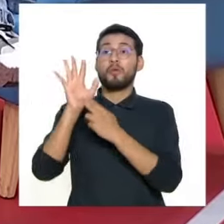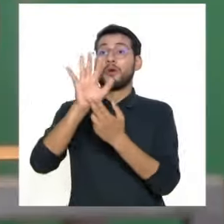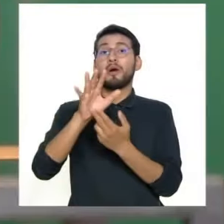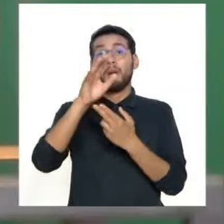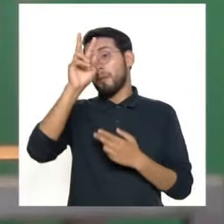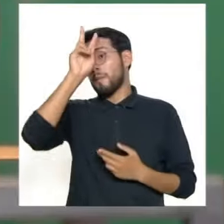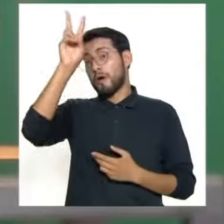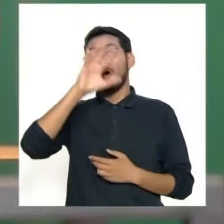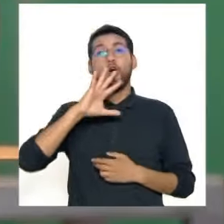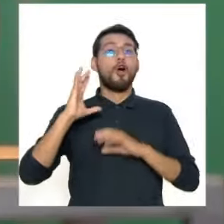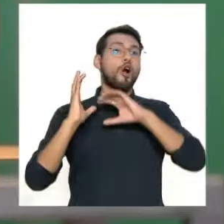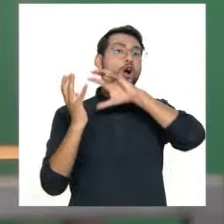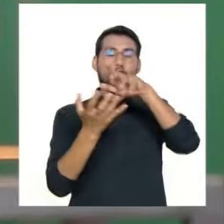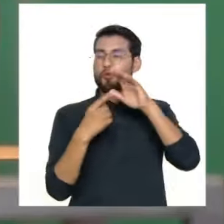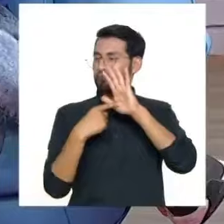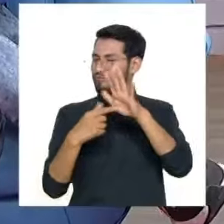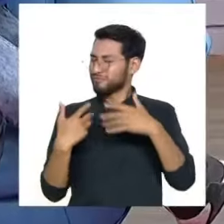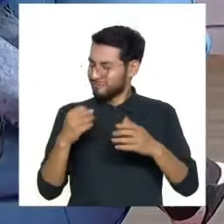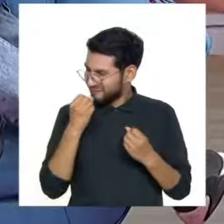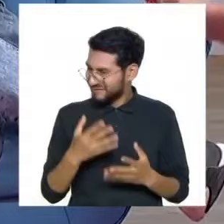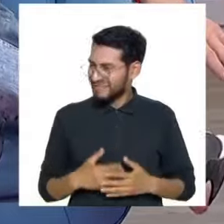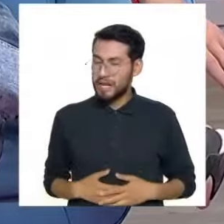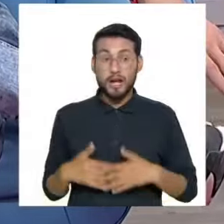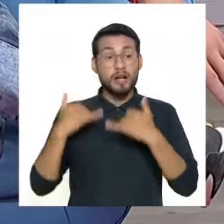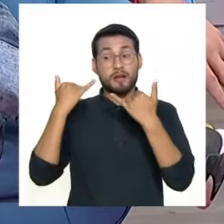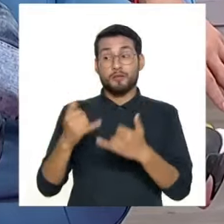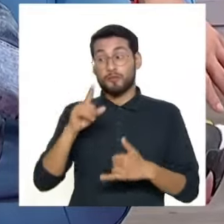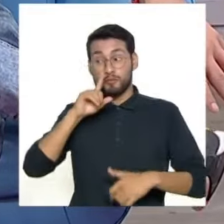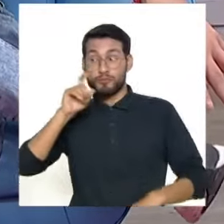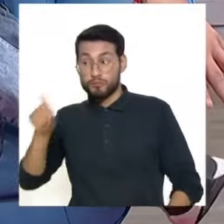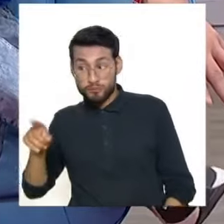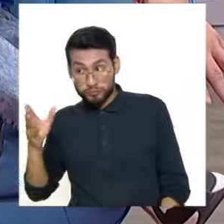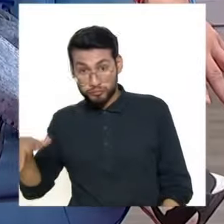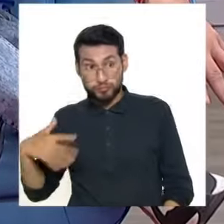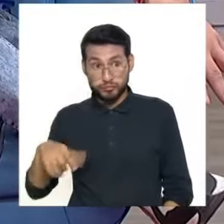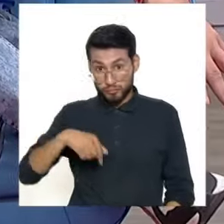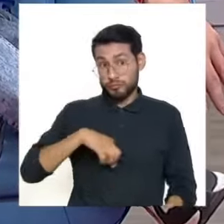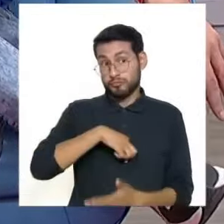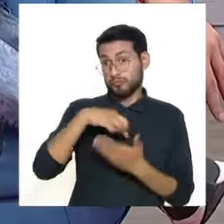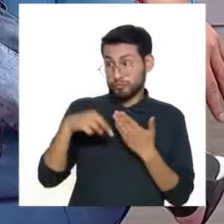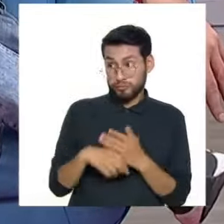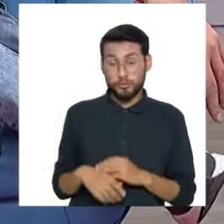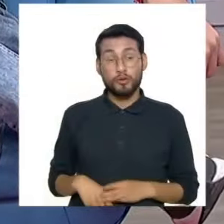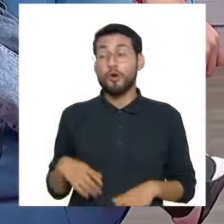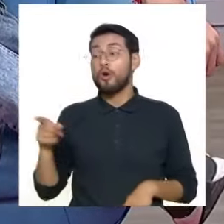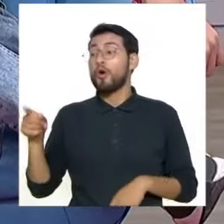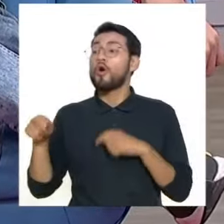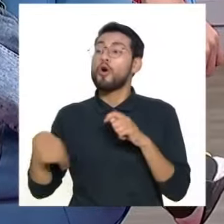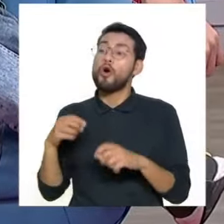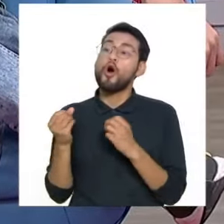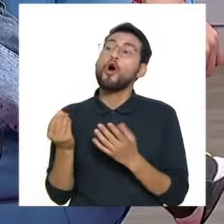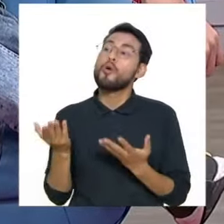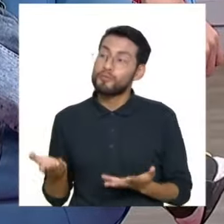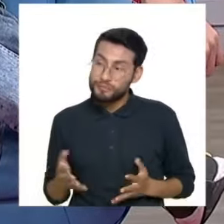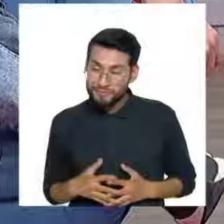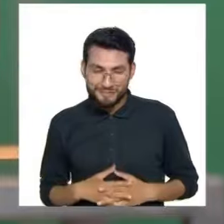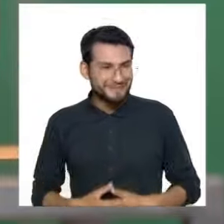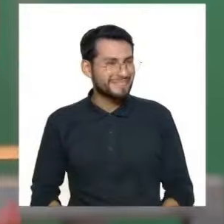nuestro país muy en alto ahora viene la pregunta de rigor de de aquí del programa cómo eres en la cocina